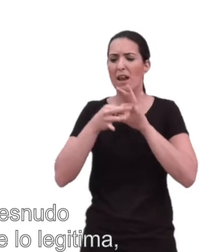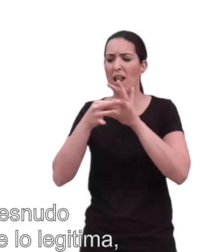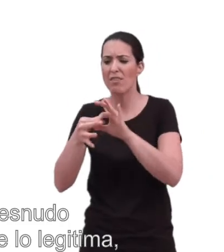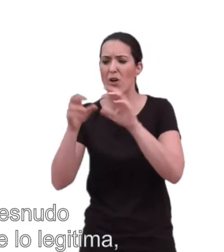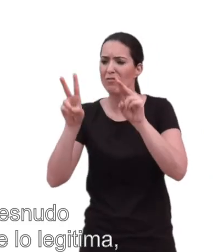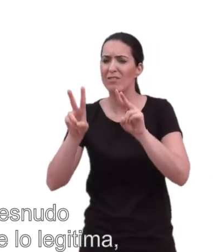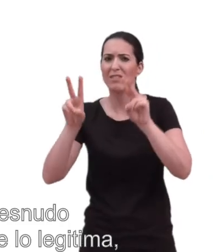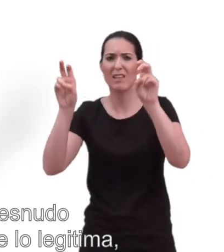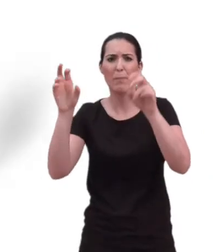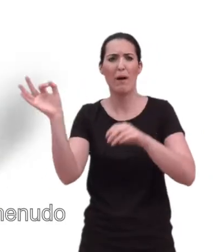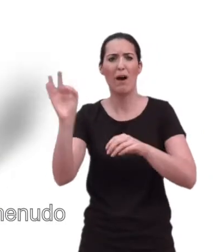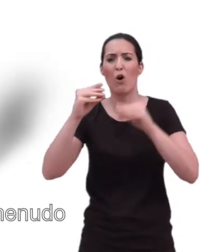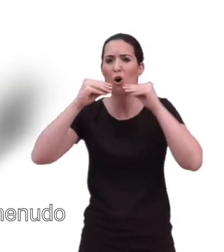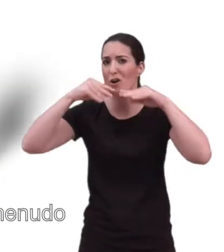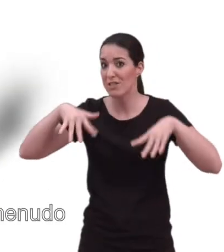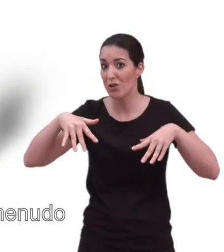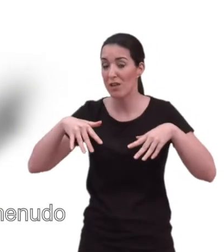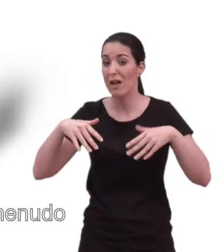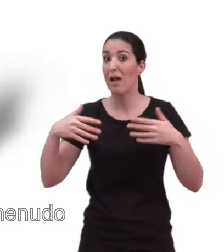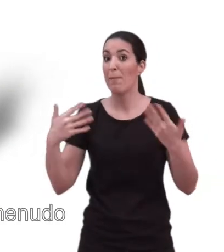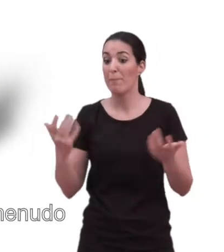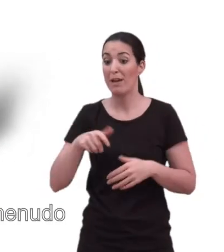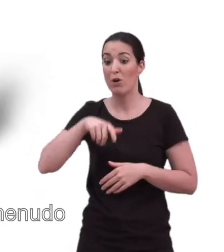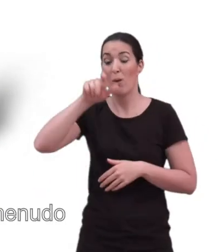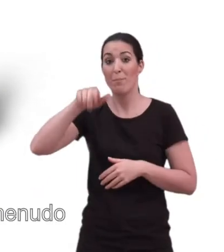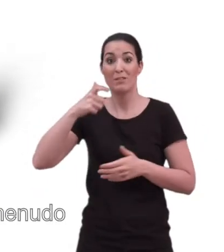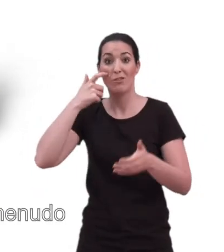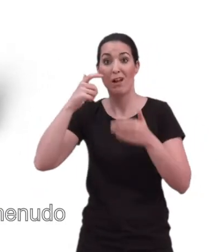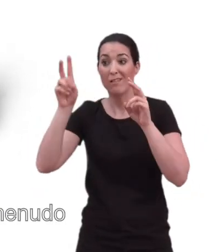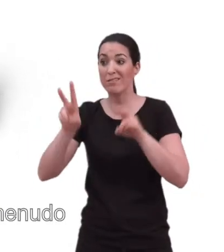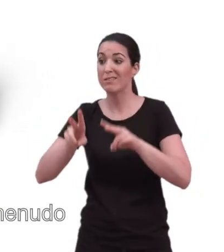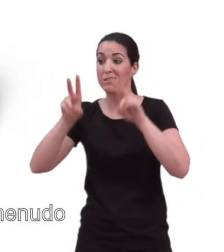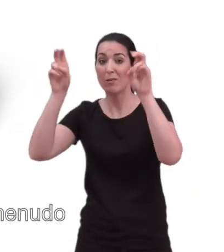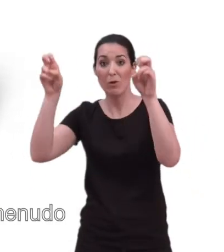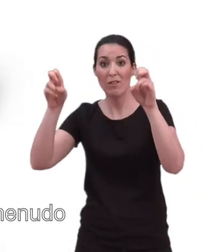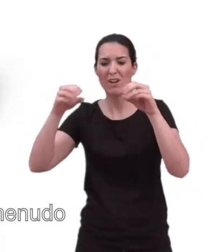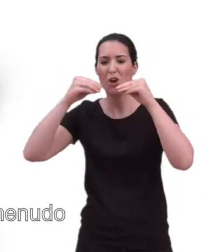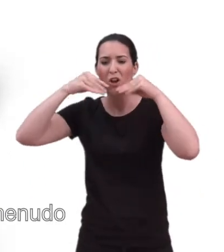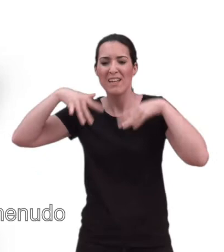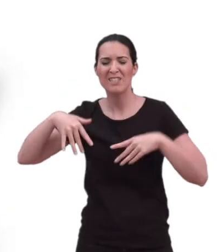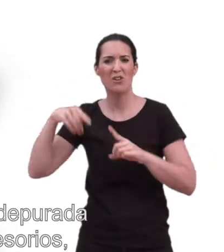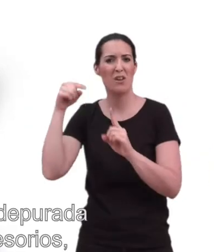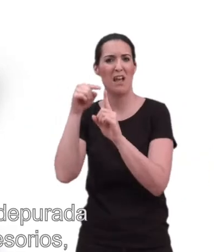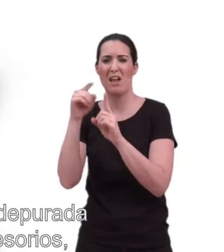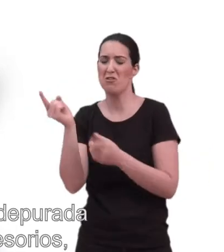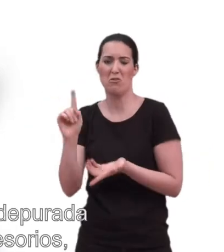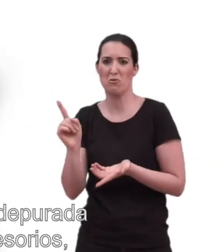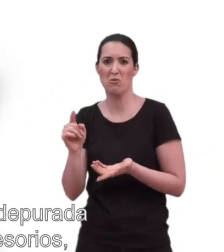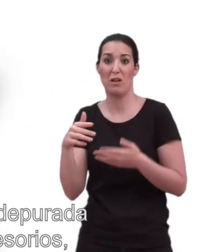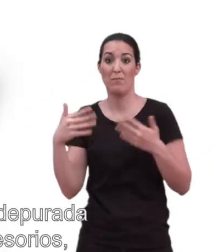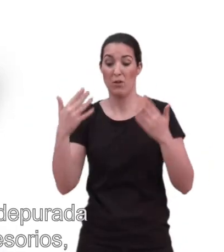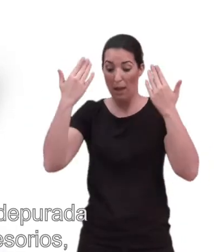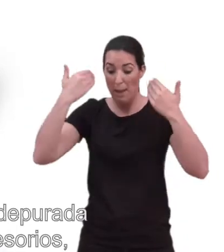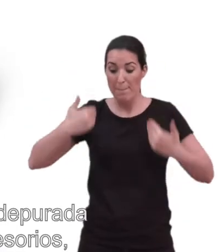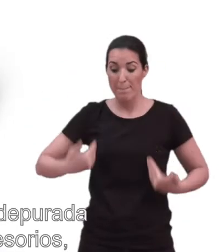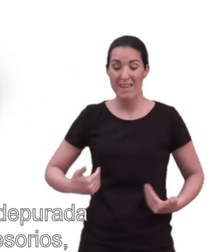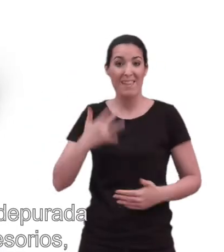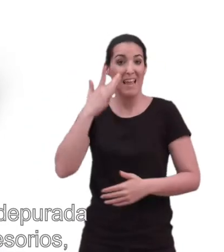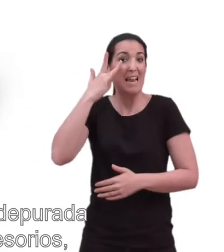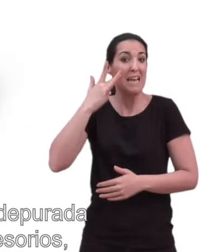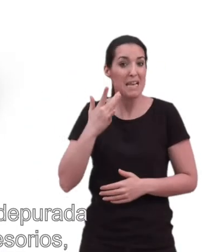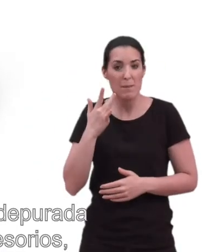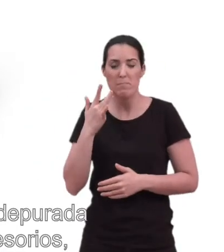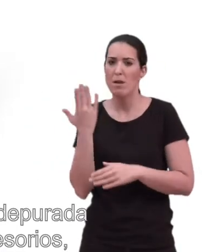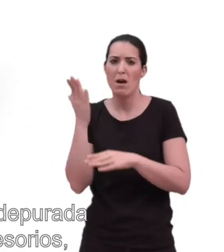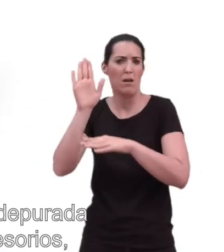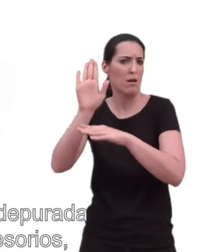que lo legitima, el artista moderno prescinde a menudo de excusas narrativas, limitándose a presentar la belleza depurada